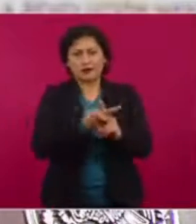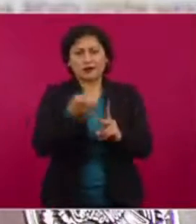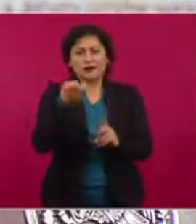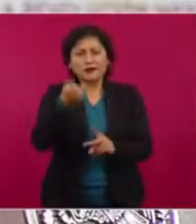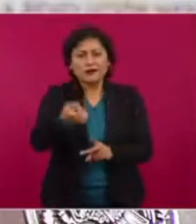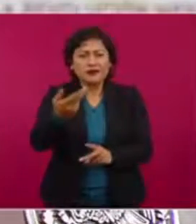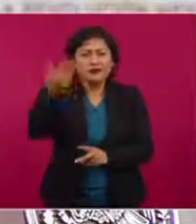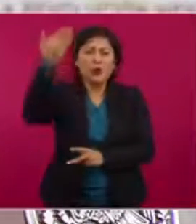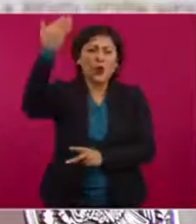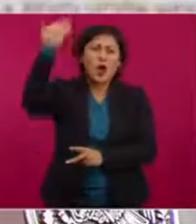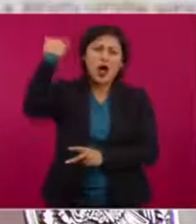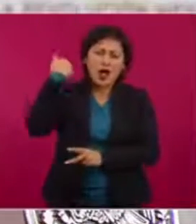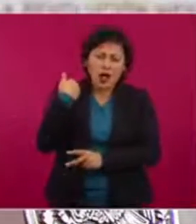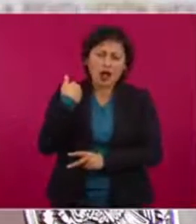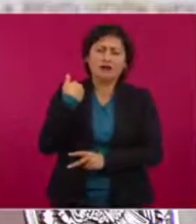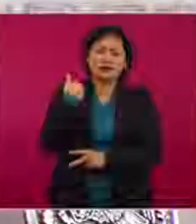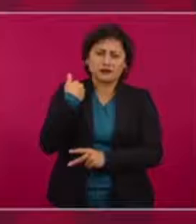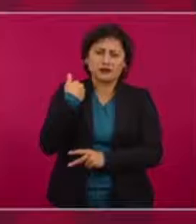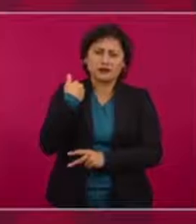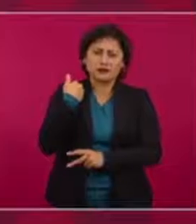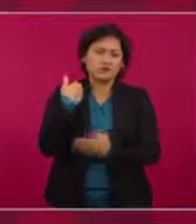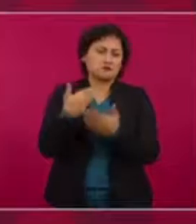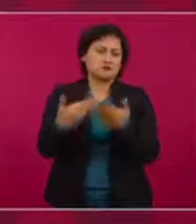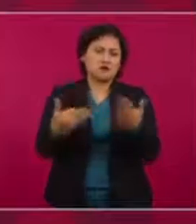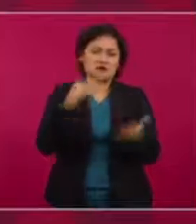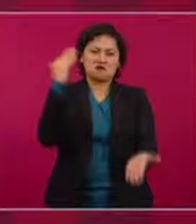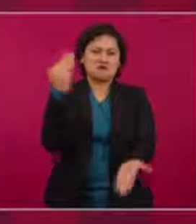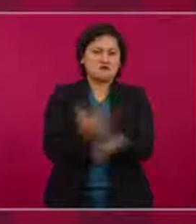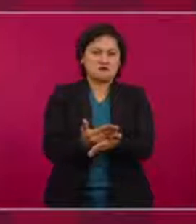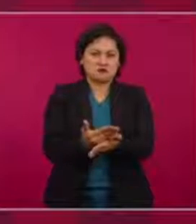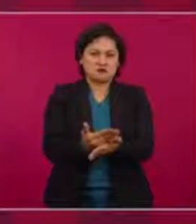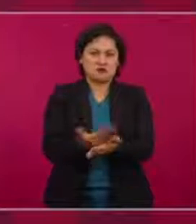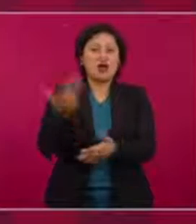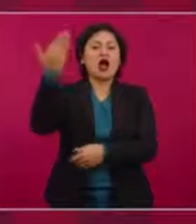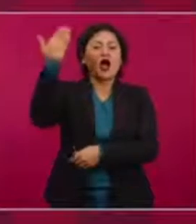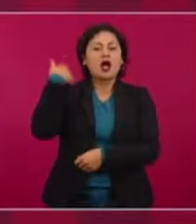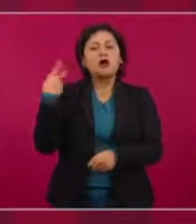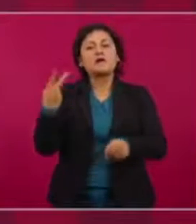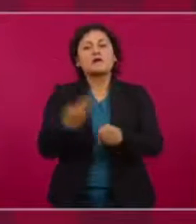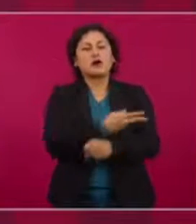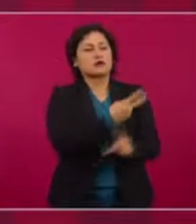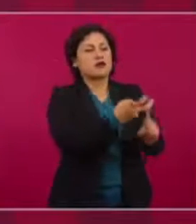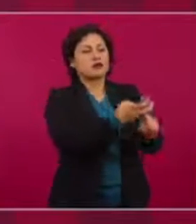Eso se daba antes, que había torturas, desaparecidos,